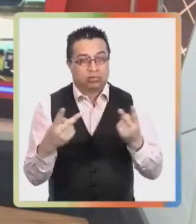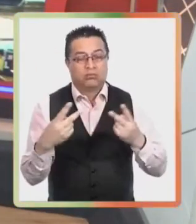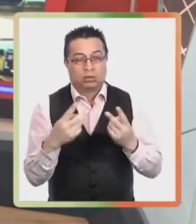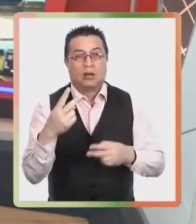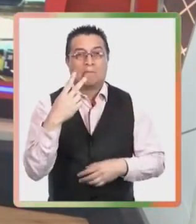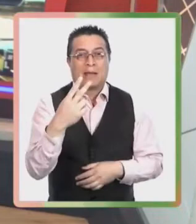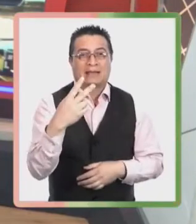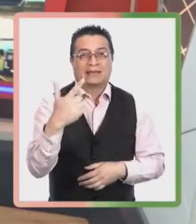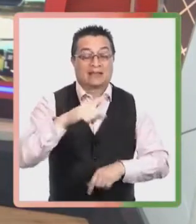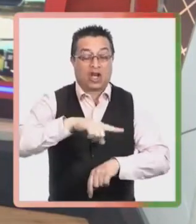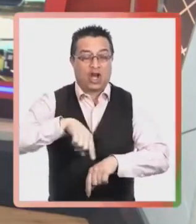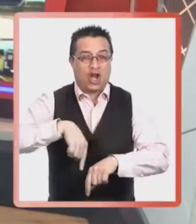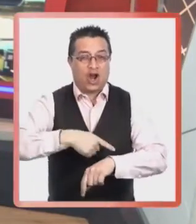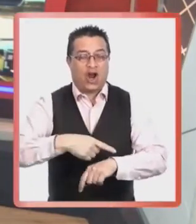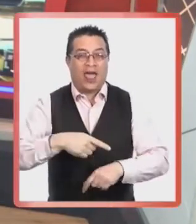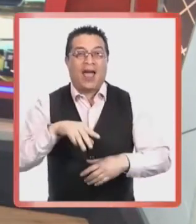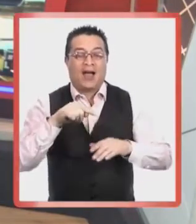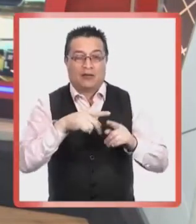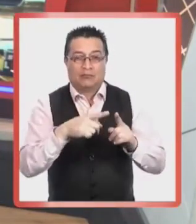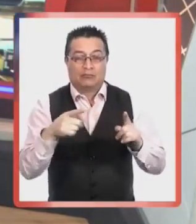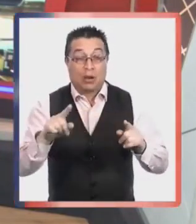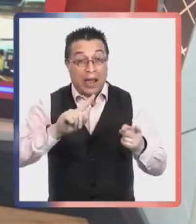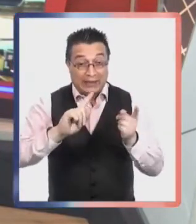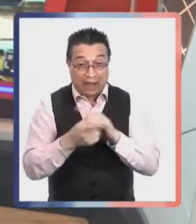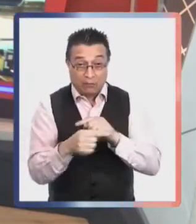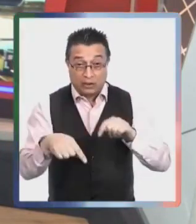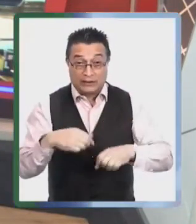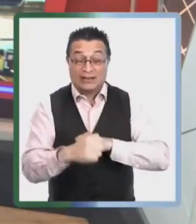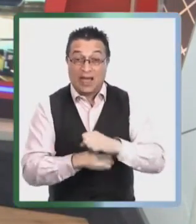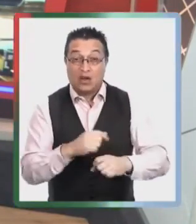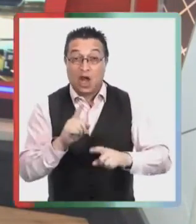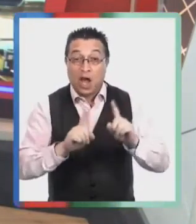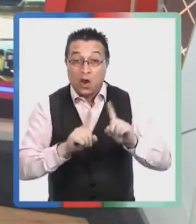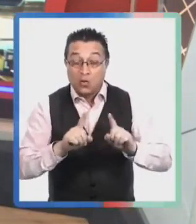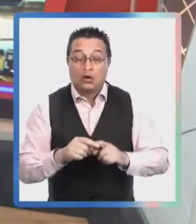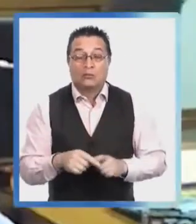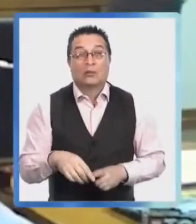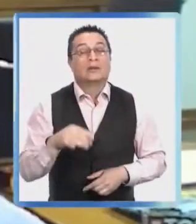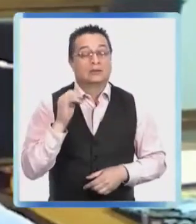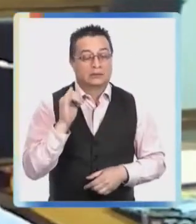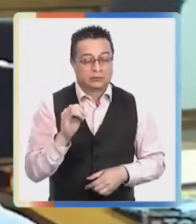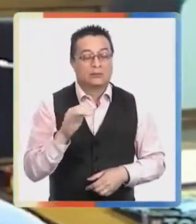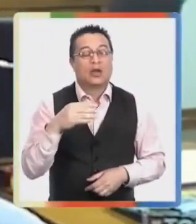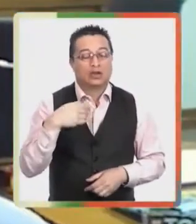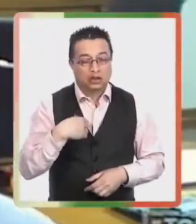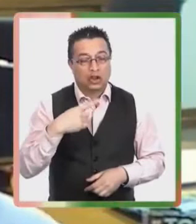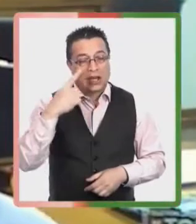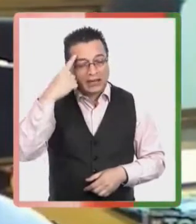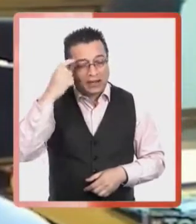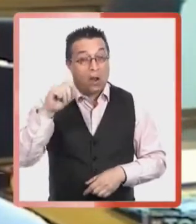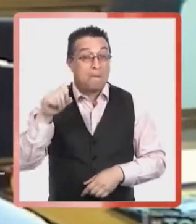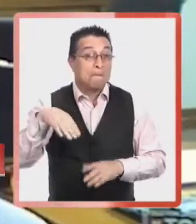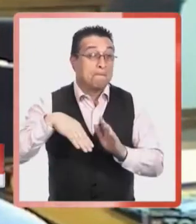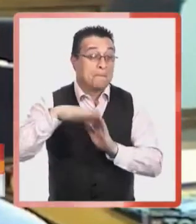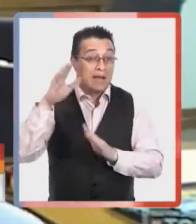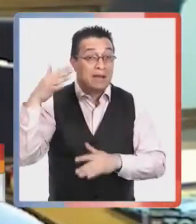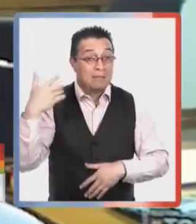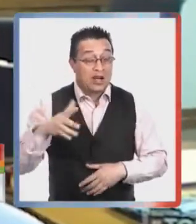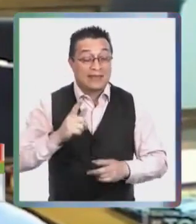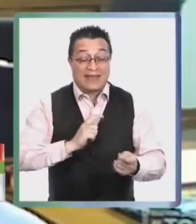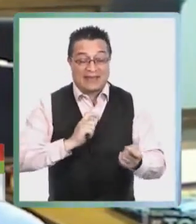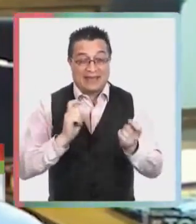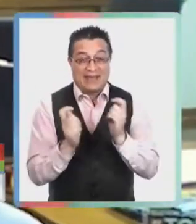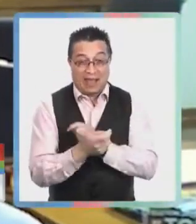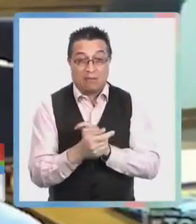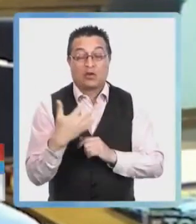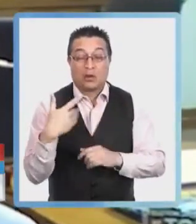de 27 horas de amor va a tener algunos cambios este año bueno yo creo que el principal cambio y que